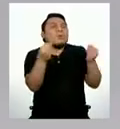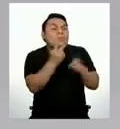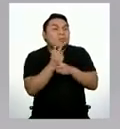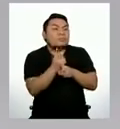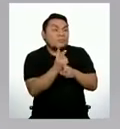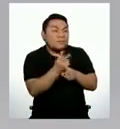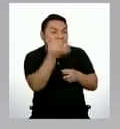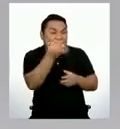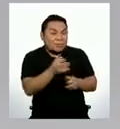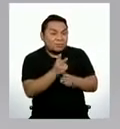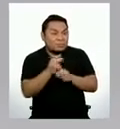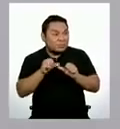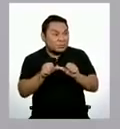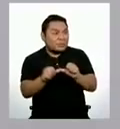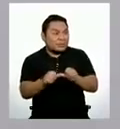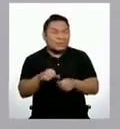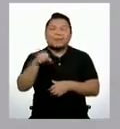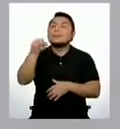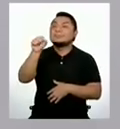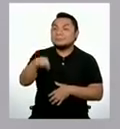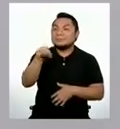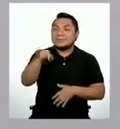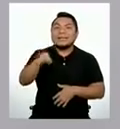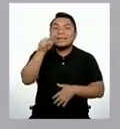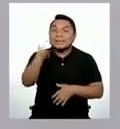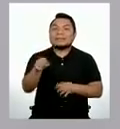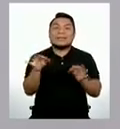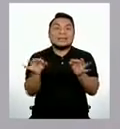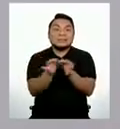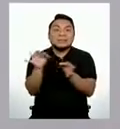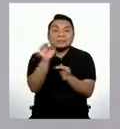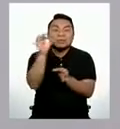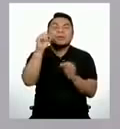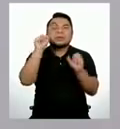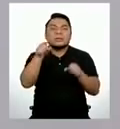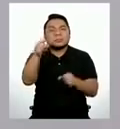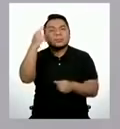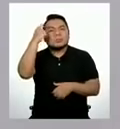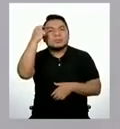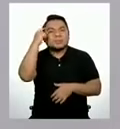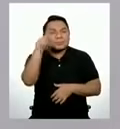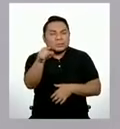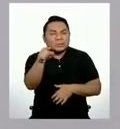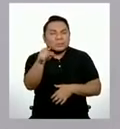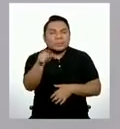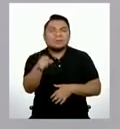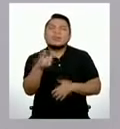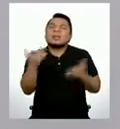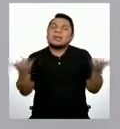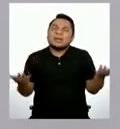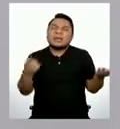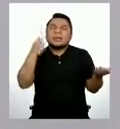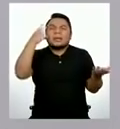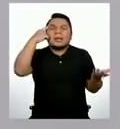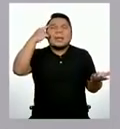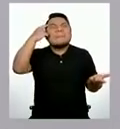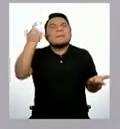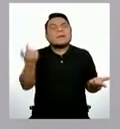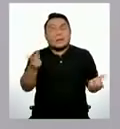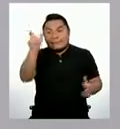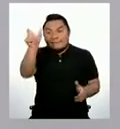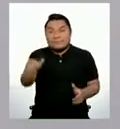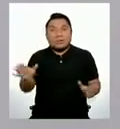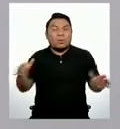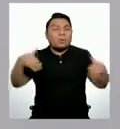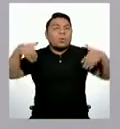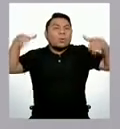¿verdad? Así es. Y con esta historia como inspiración, quiero que piensen. ¿Qué creen que estaría pensando el ser